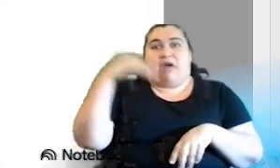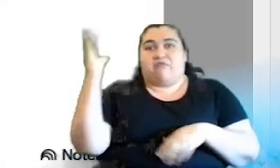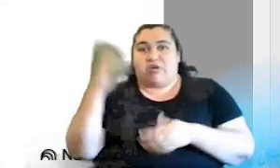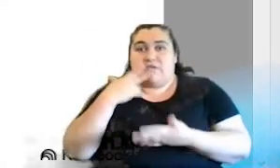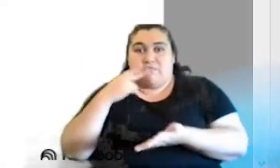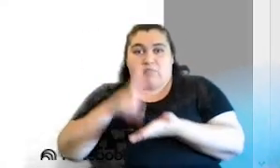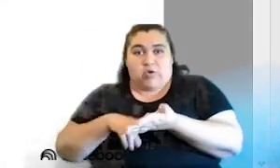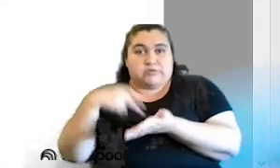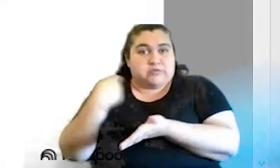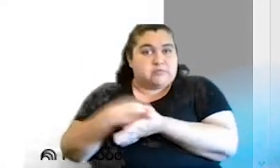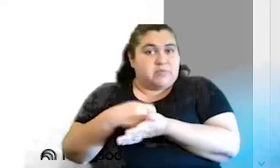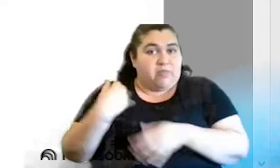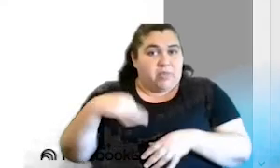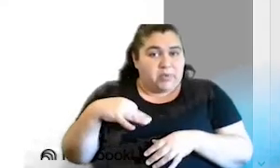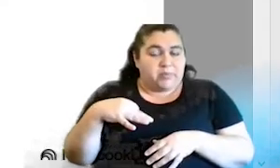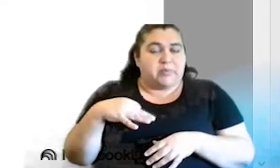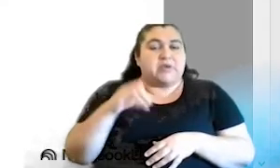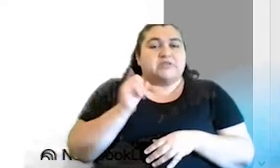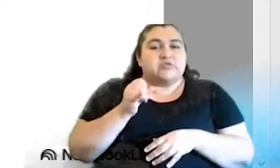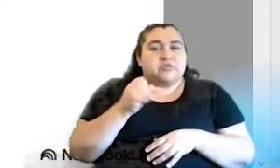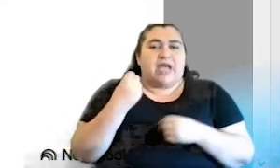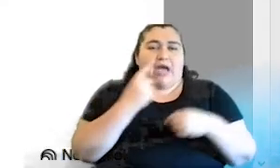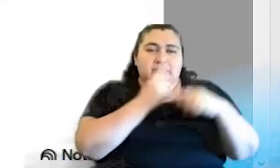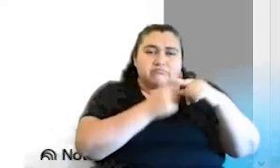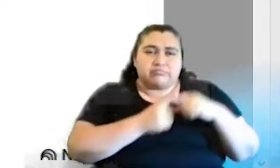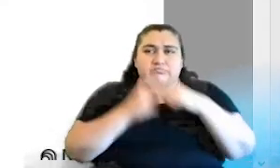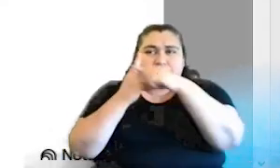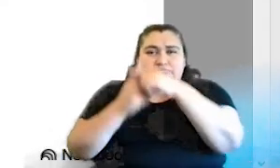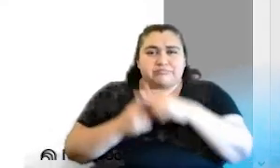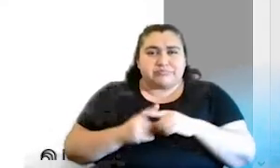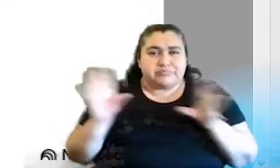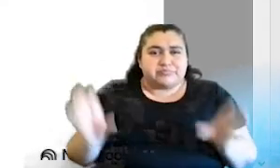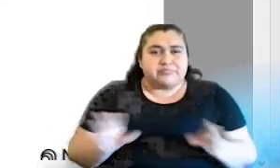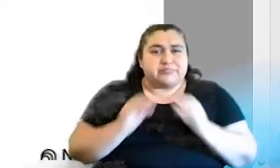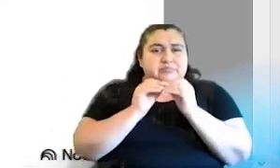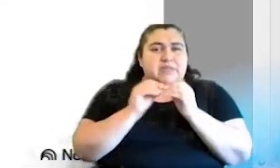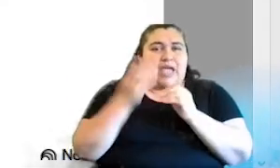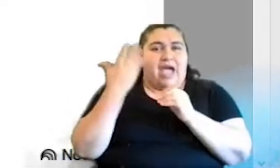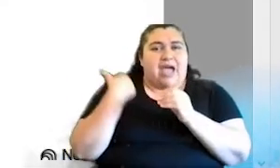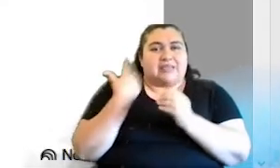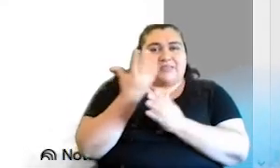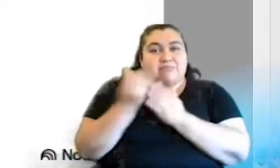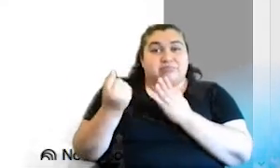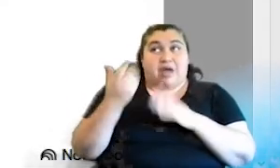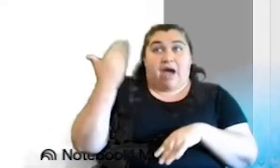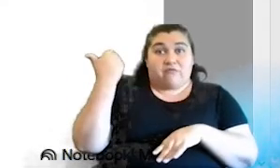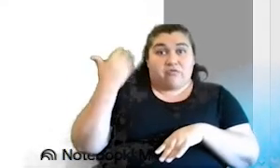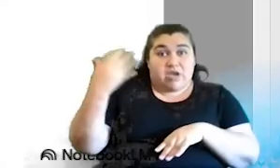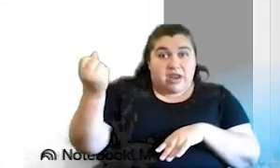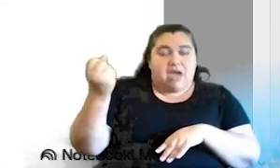caso se van a poder computar los impuestos análogos retenidos en el exterior.